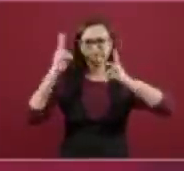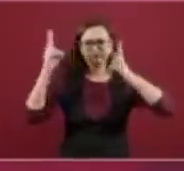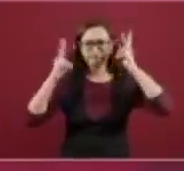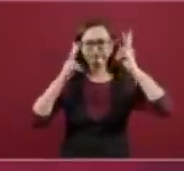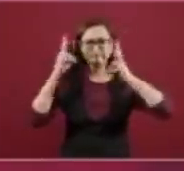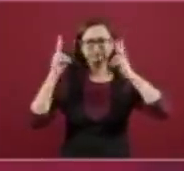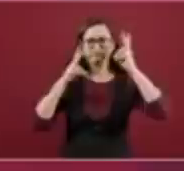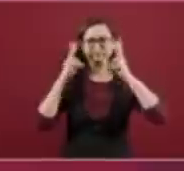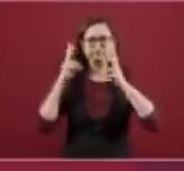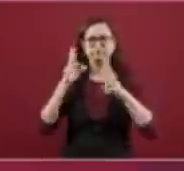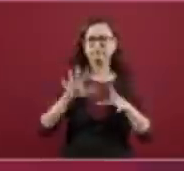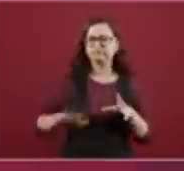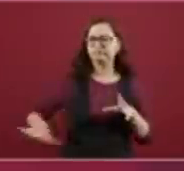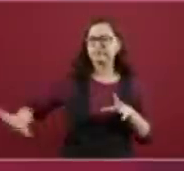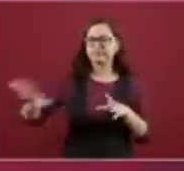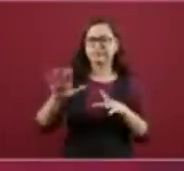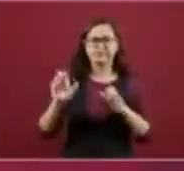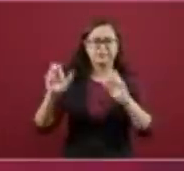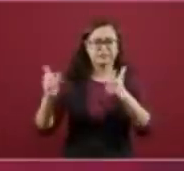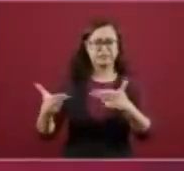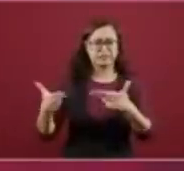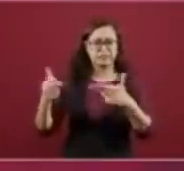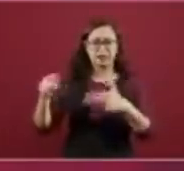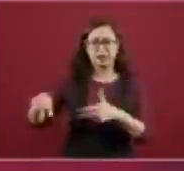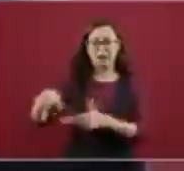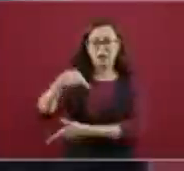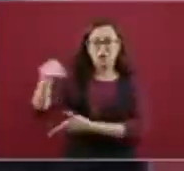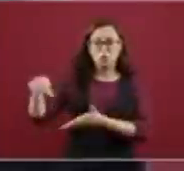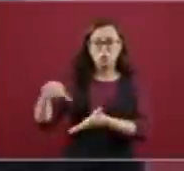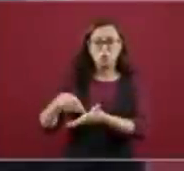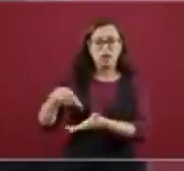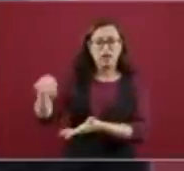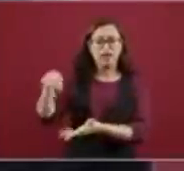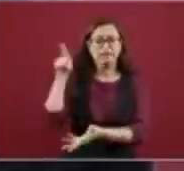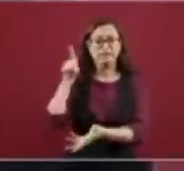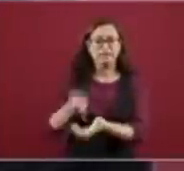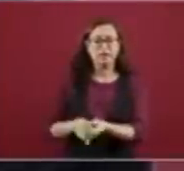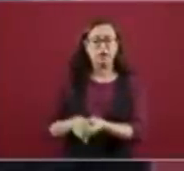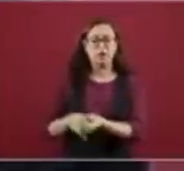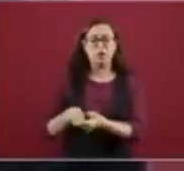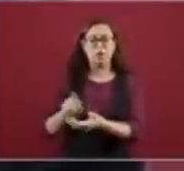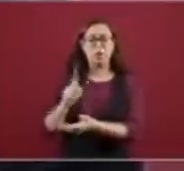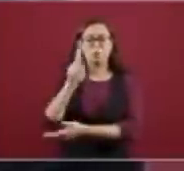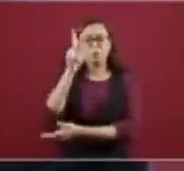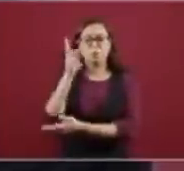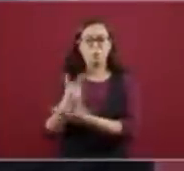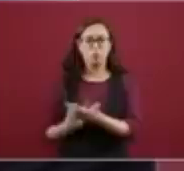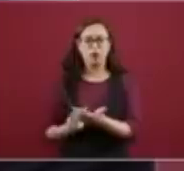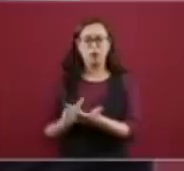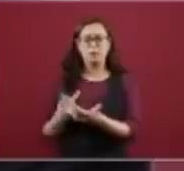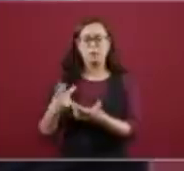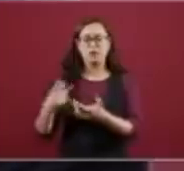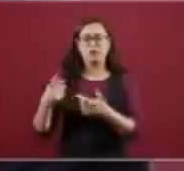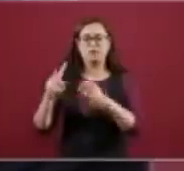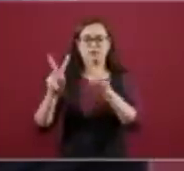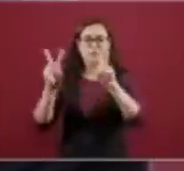las regiones de Chiapas donde se está aplicando el programa Sembrando Vida,